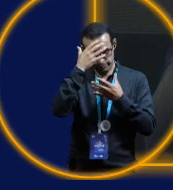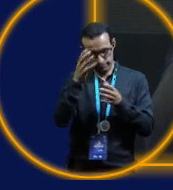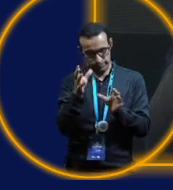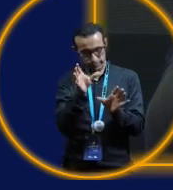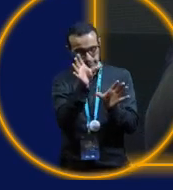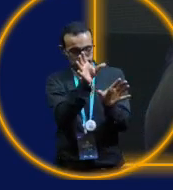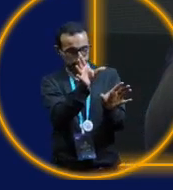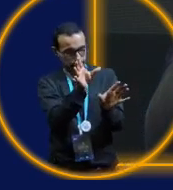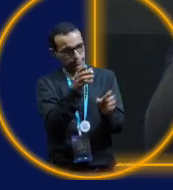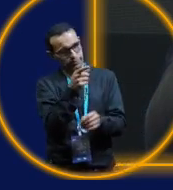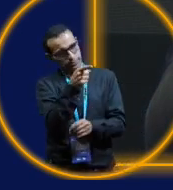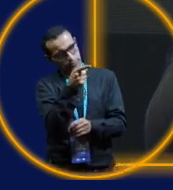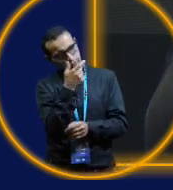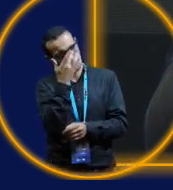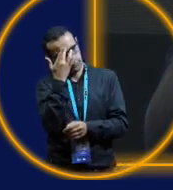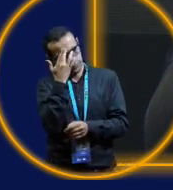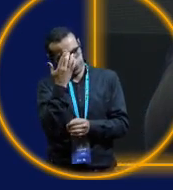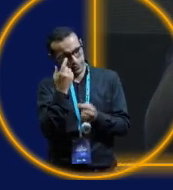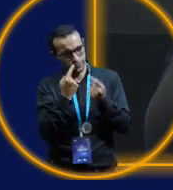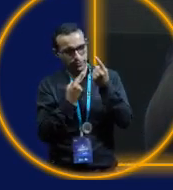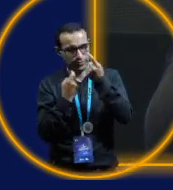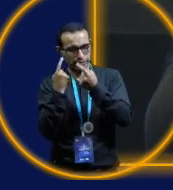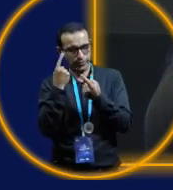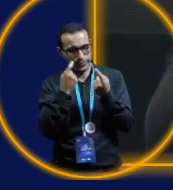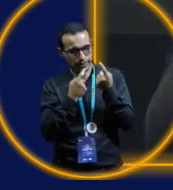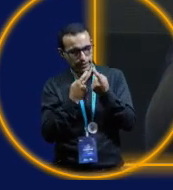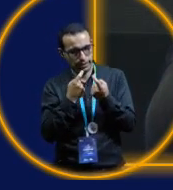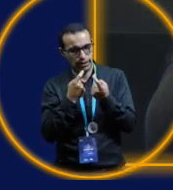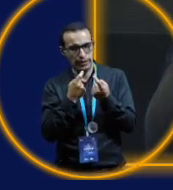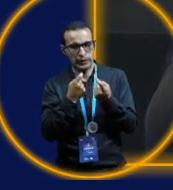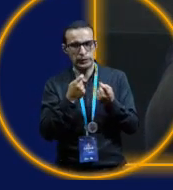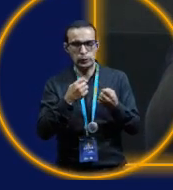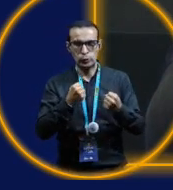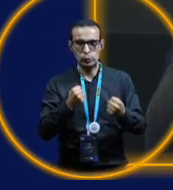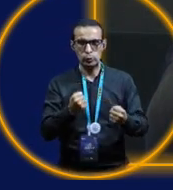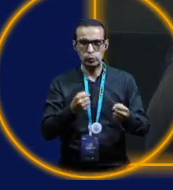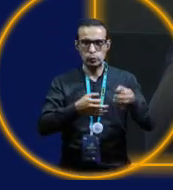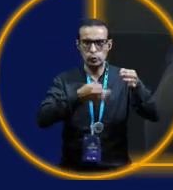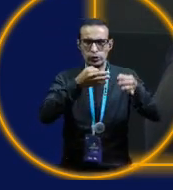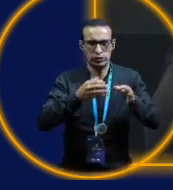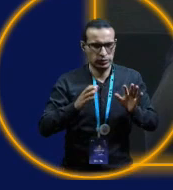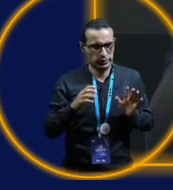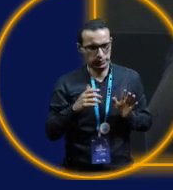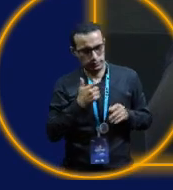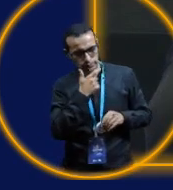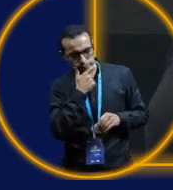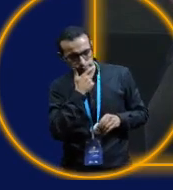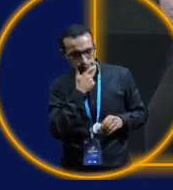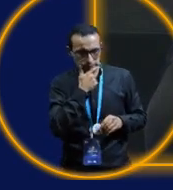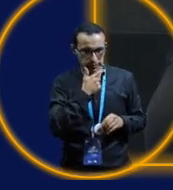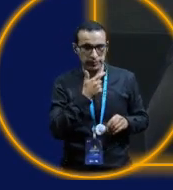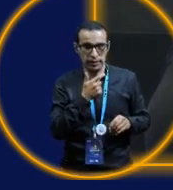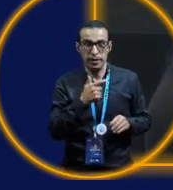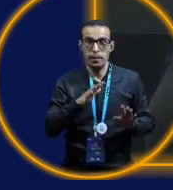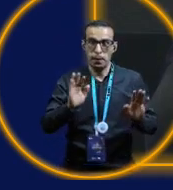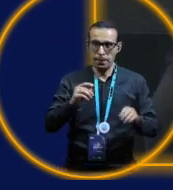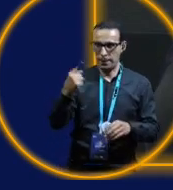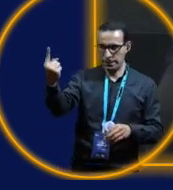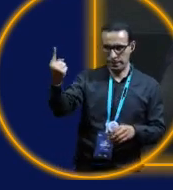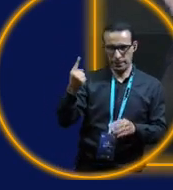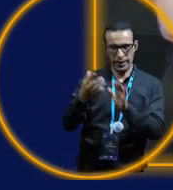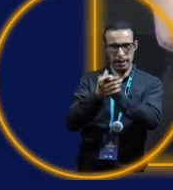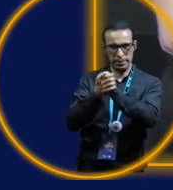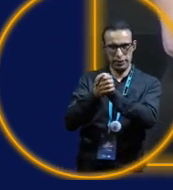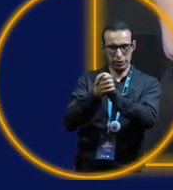Gracia entonces en el modo en que si tienes un amigo que viene a ti te dice estoy trabajando en esta canción qué pinas de